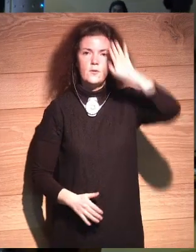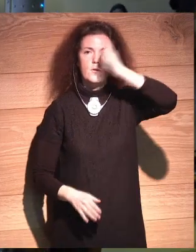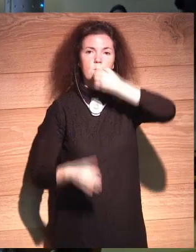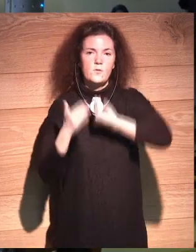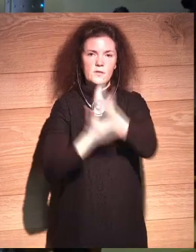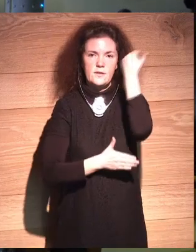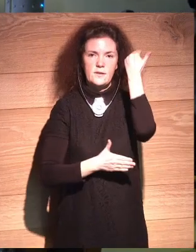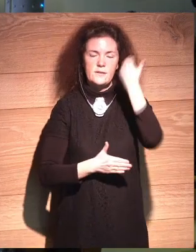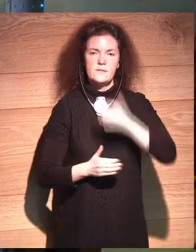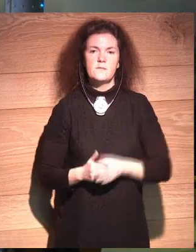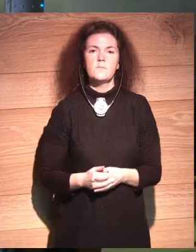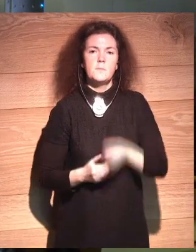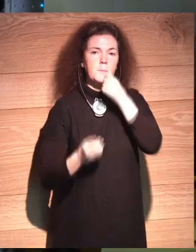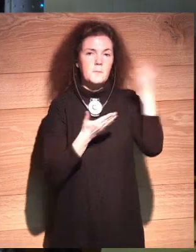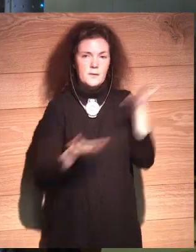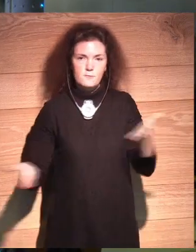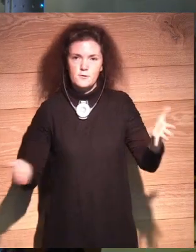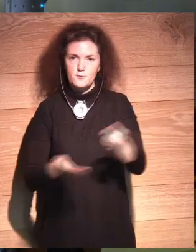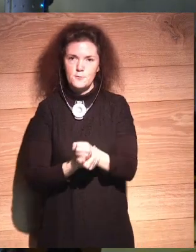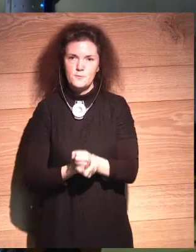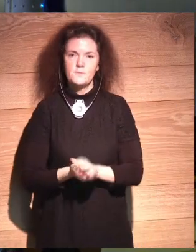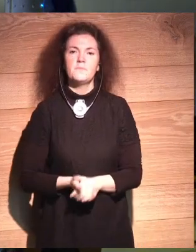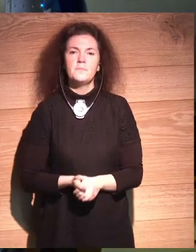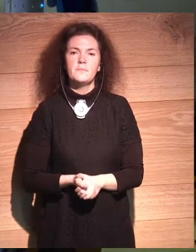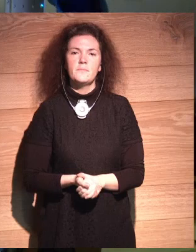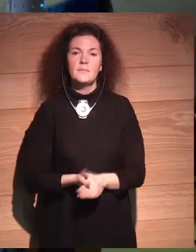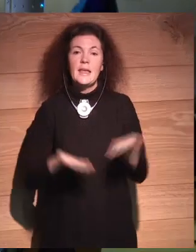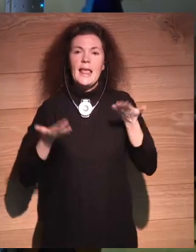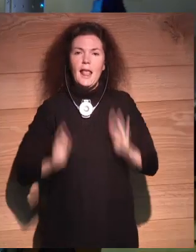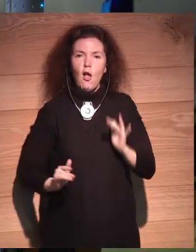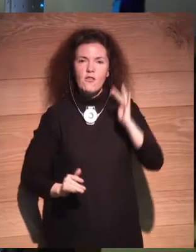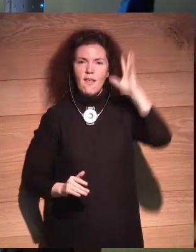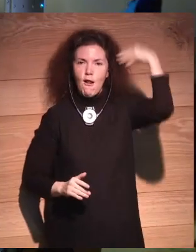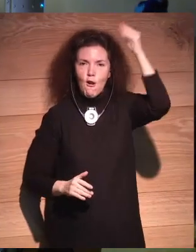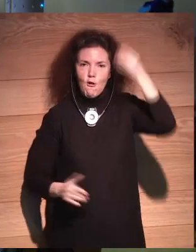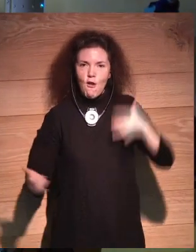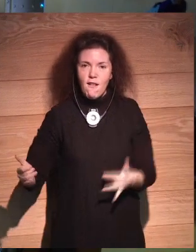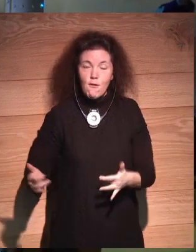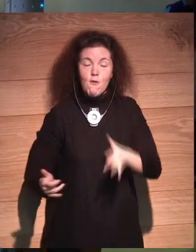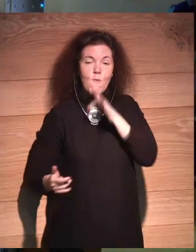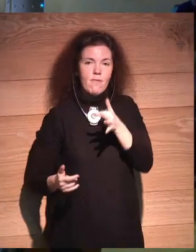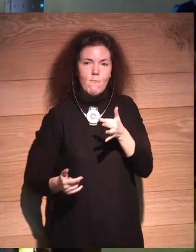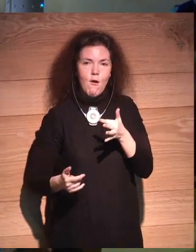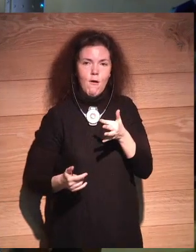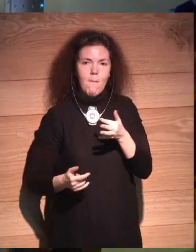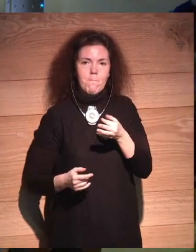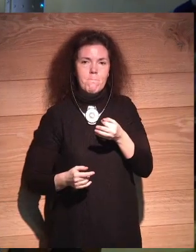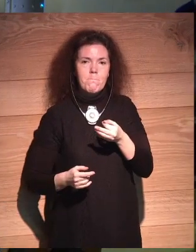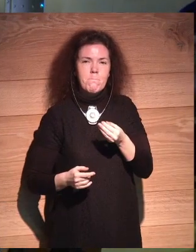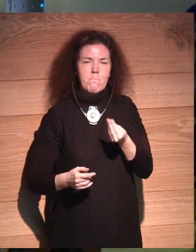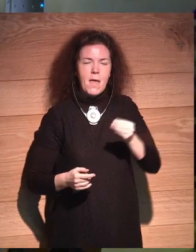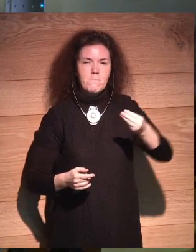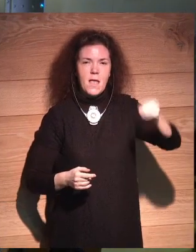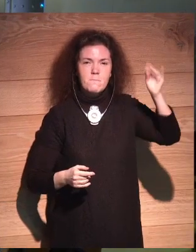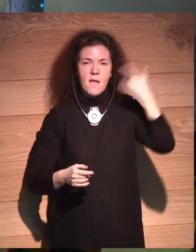Buenos días. Bienvenidos a todos, hijos del rock and roll, porque cada vez las humanidades,